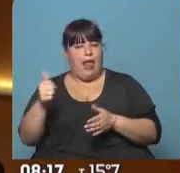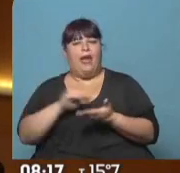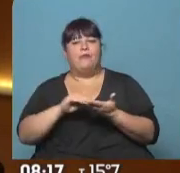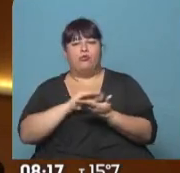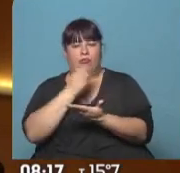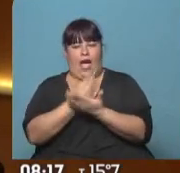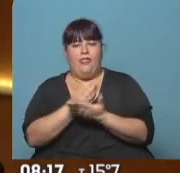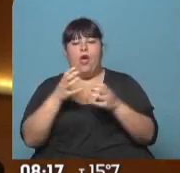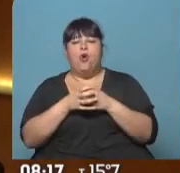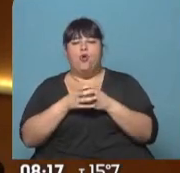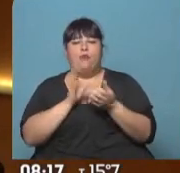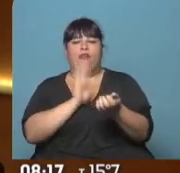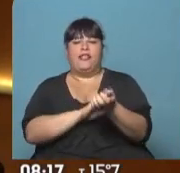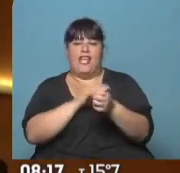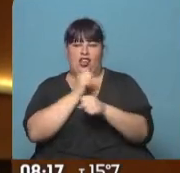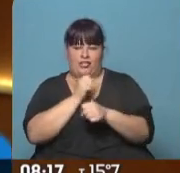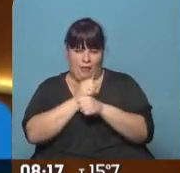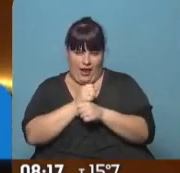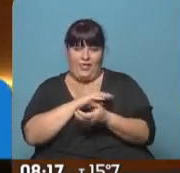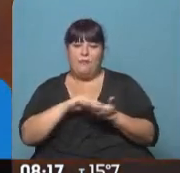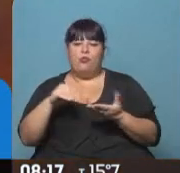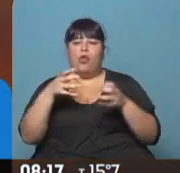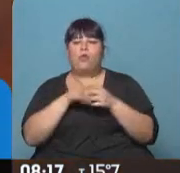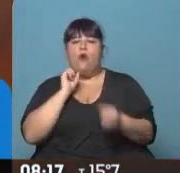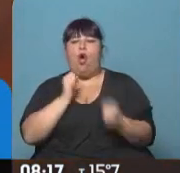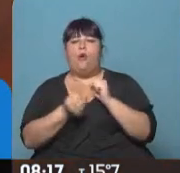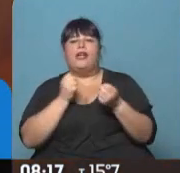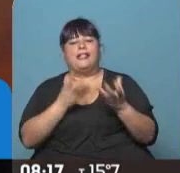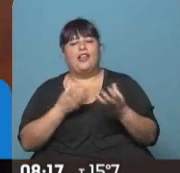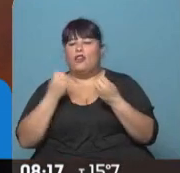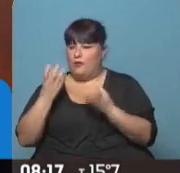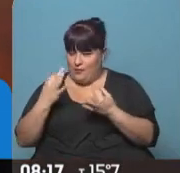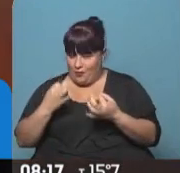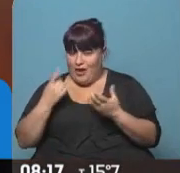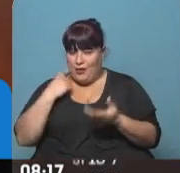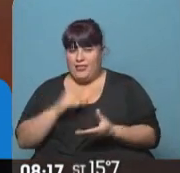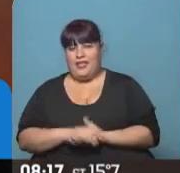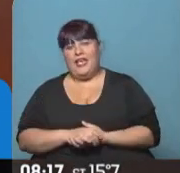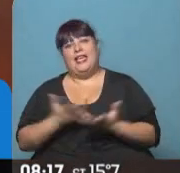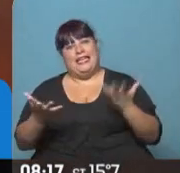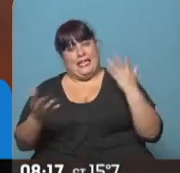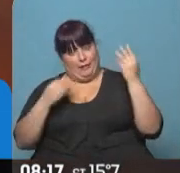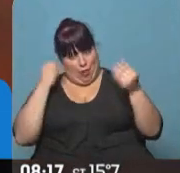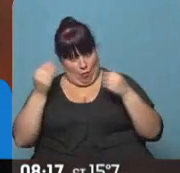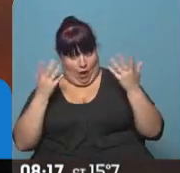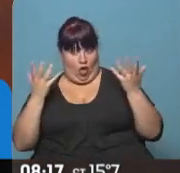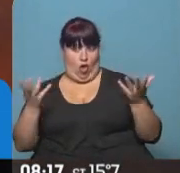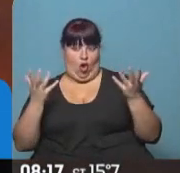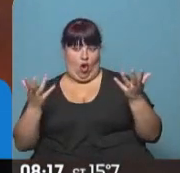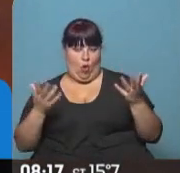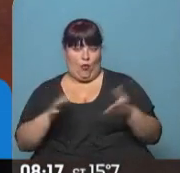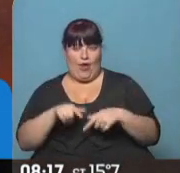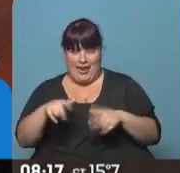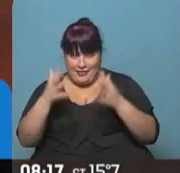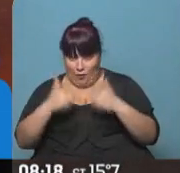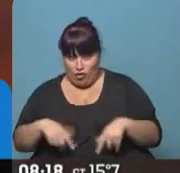Diputada electa del Frente de Izquierda de los Trabajadores, diputada del Partido Obrero, ¿cómo le va? ¿Qué tal? Muy bien, buen día. Y muy preocupados, sí. Claramente, después de